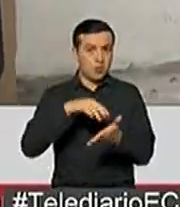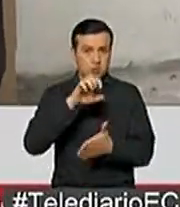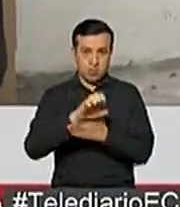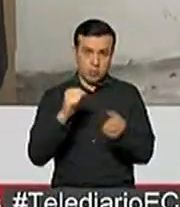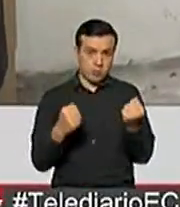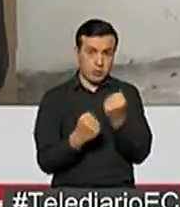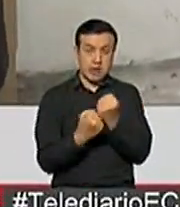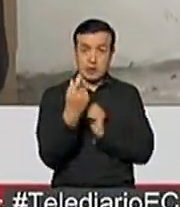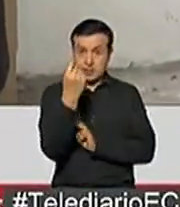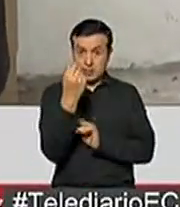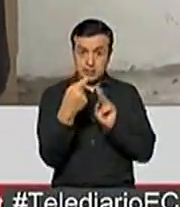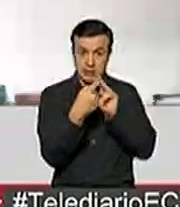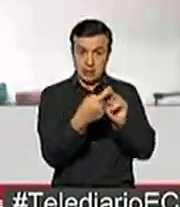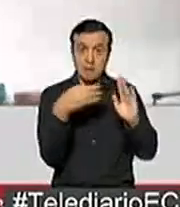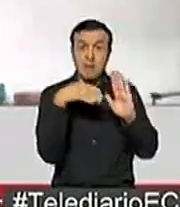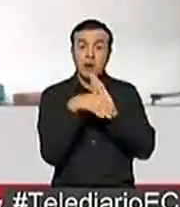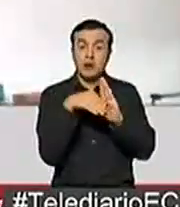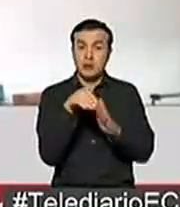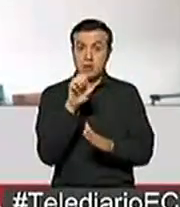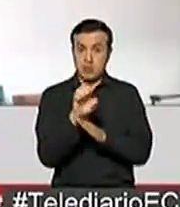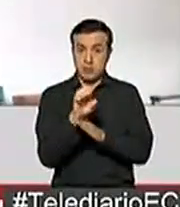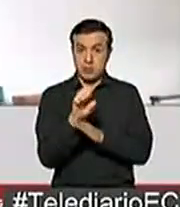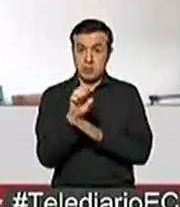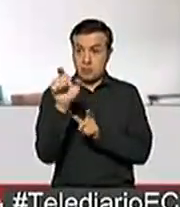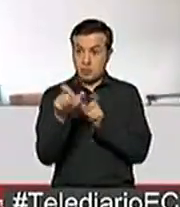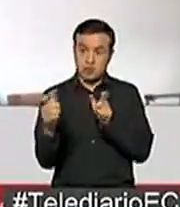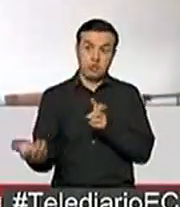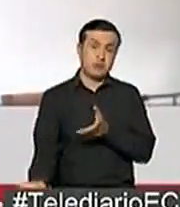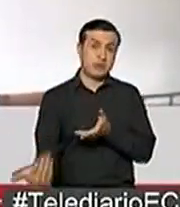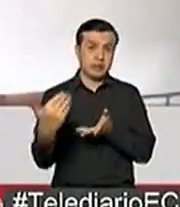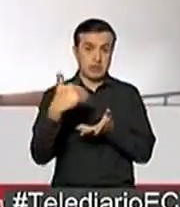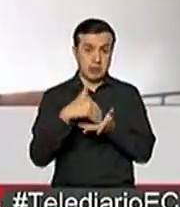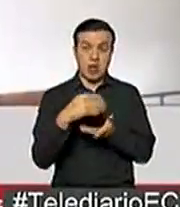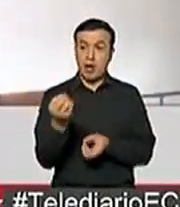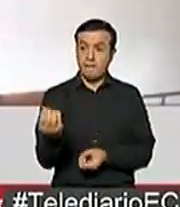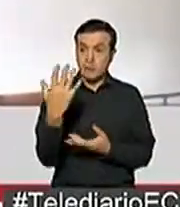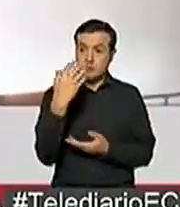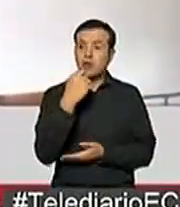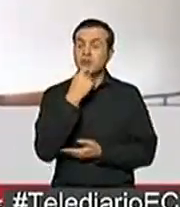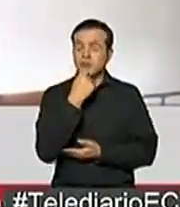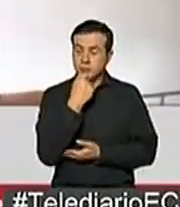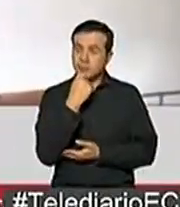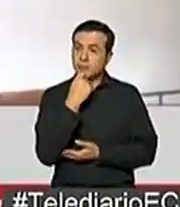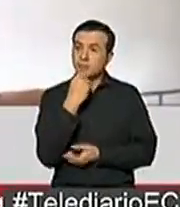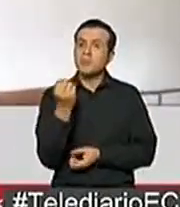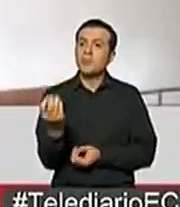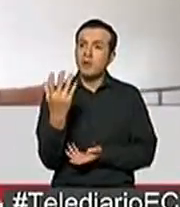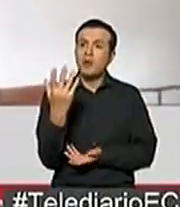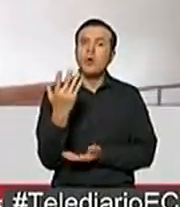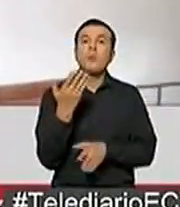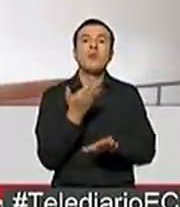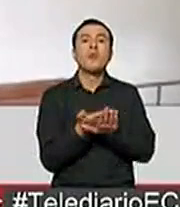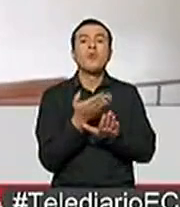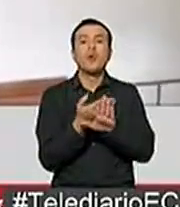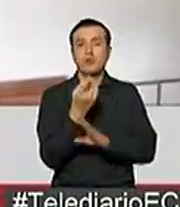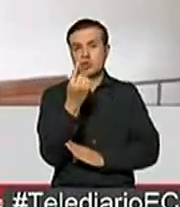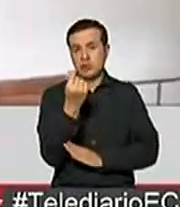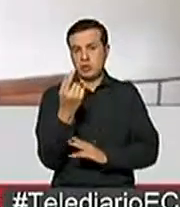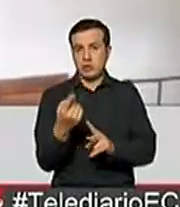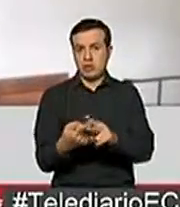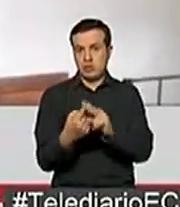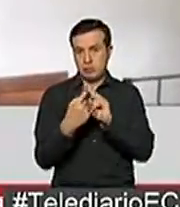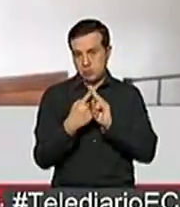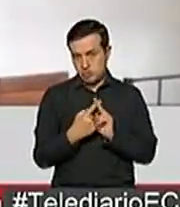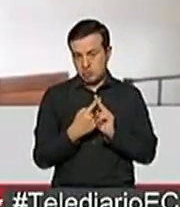los créditos fáciles de barney cuador ellos vinieron a hacerse presentes a informarnos al respecto nos están ofreciendo un crédito